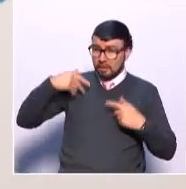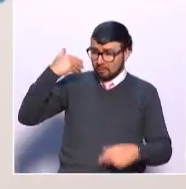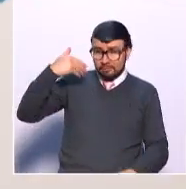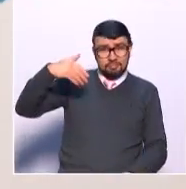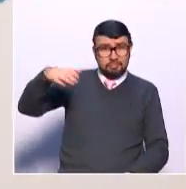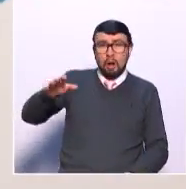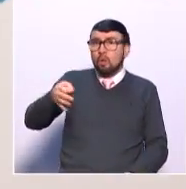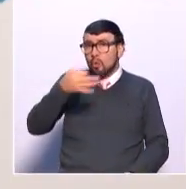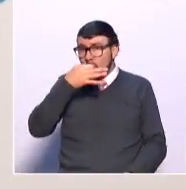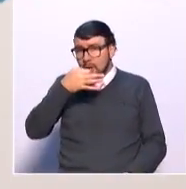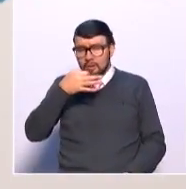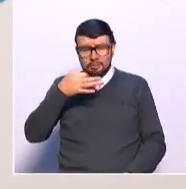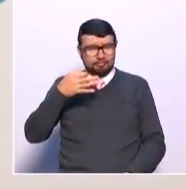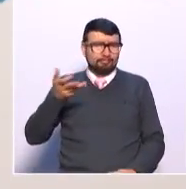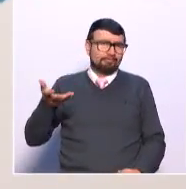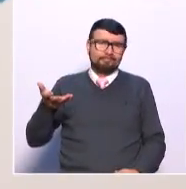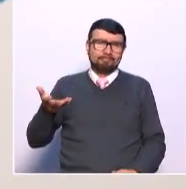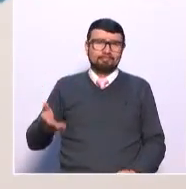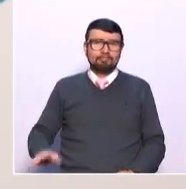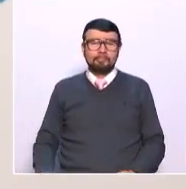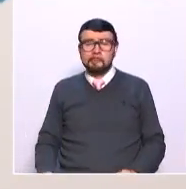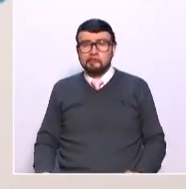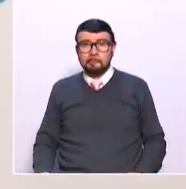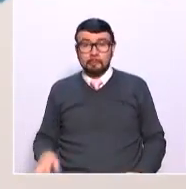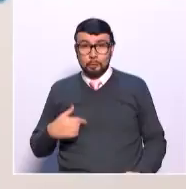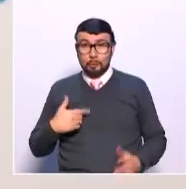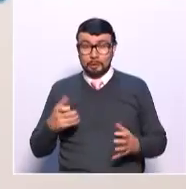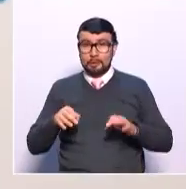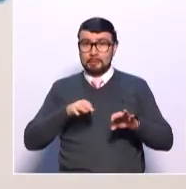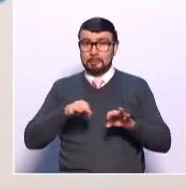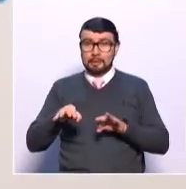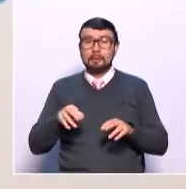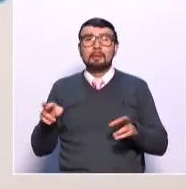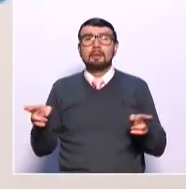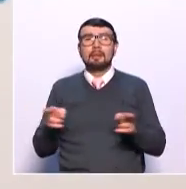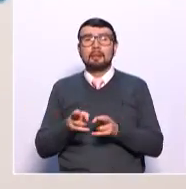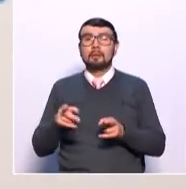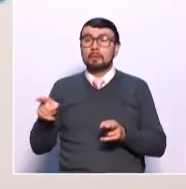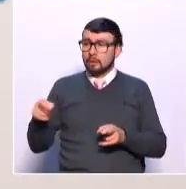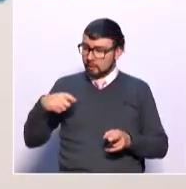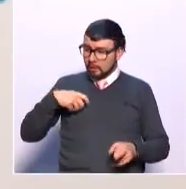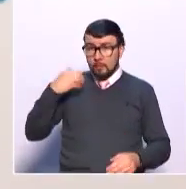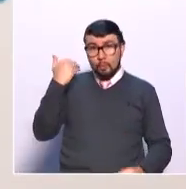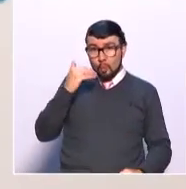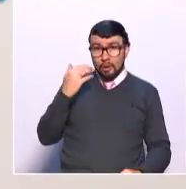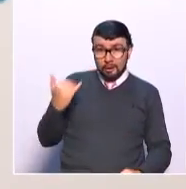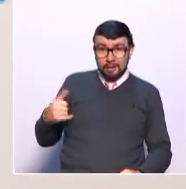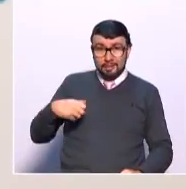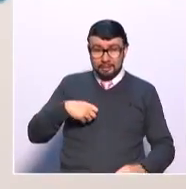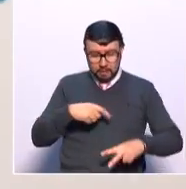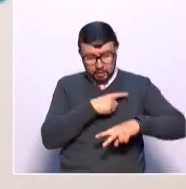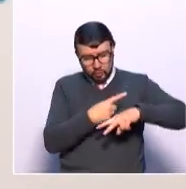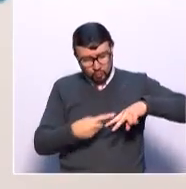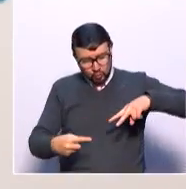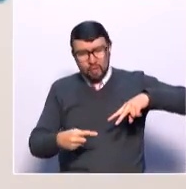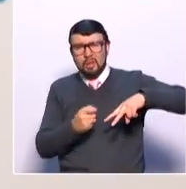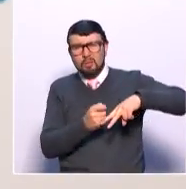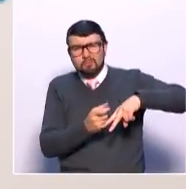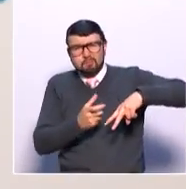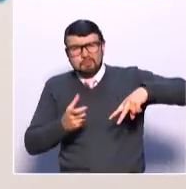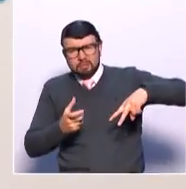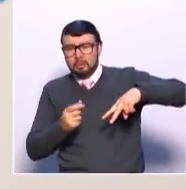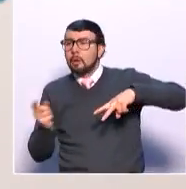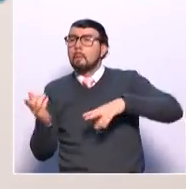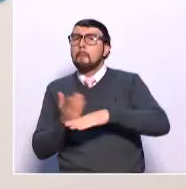yo les quiero resumir una historia clínica de un paciente que tuve con una úlcera varicosa muy fuerte un